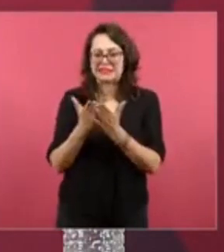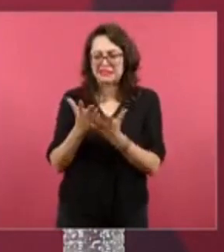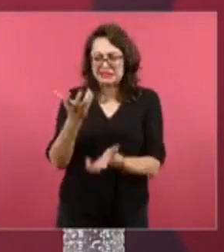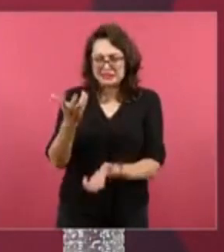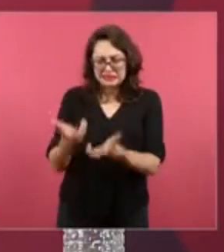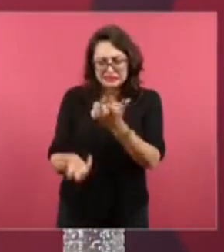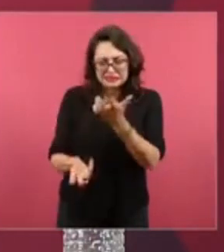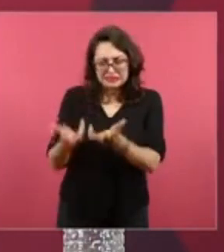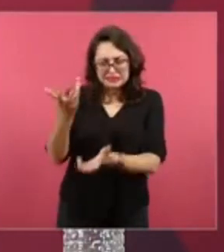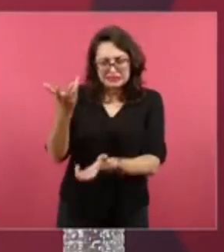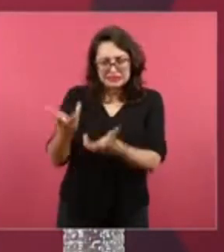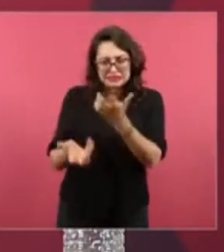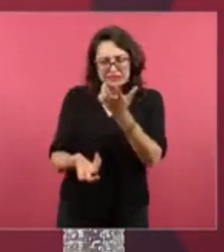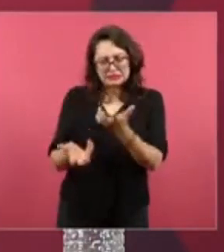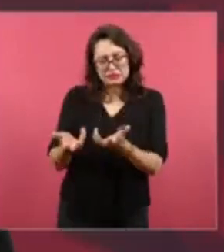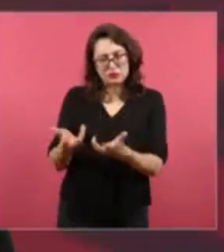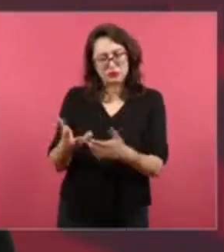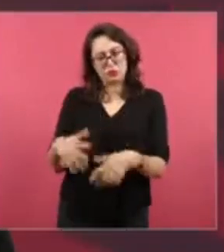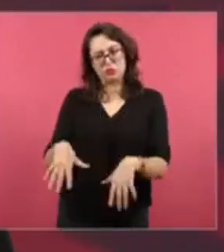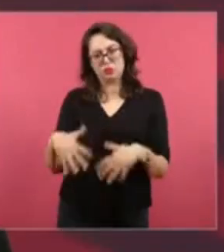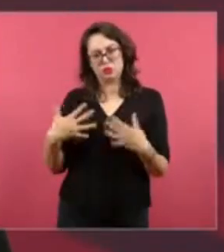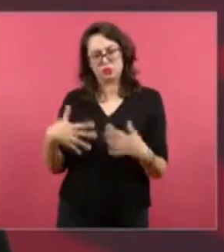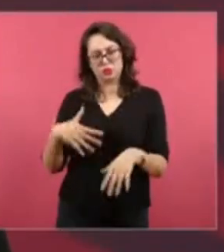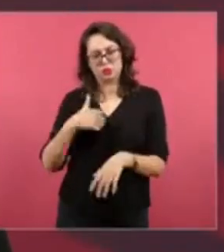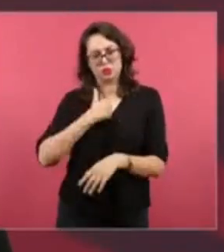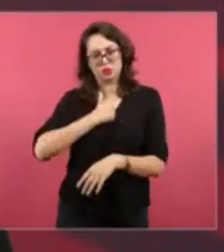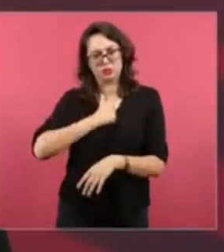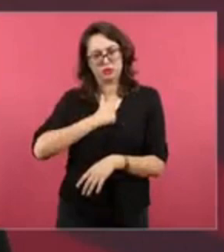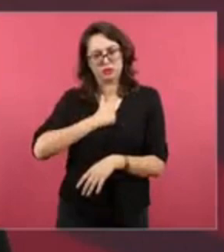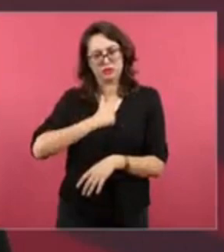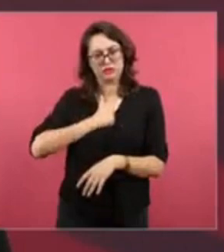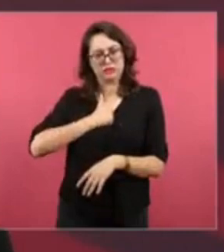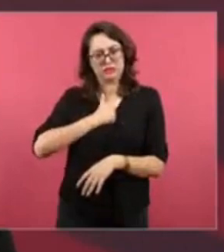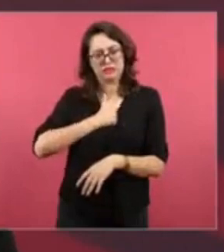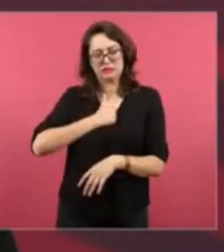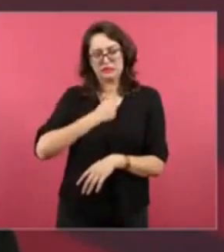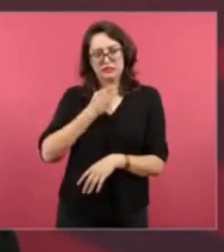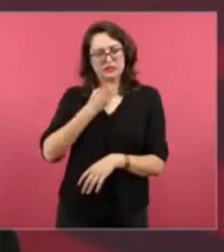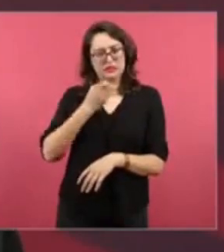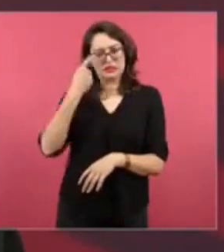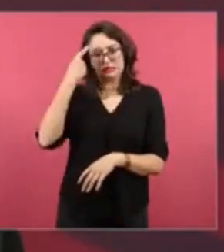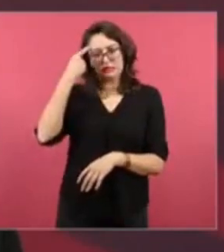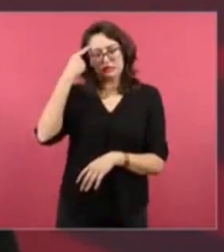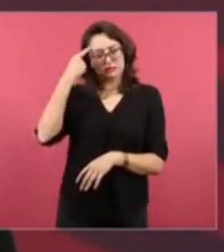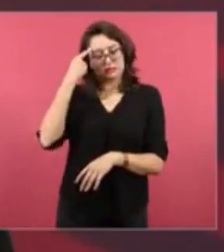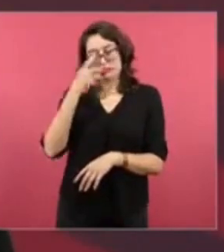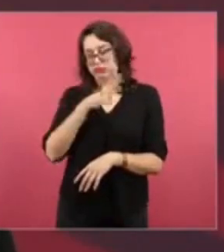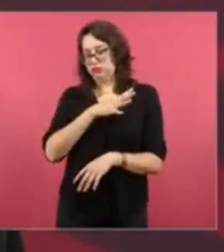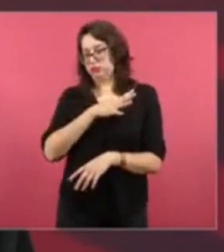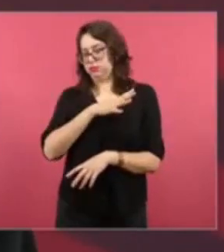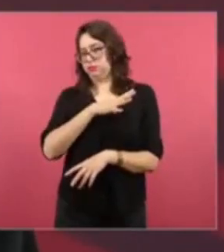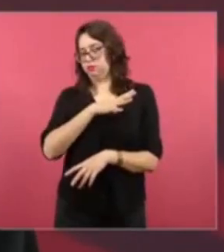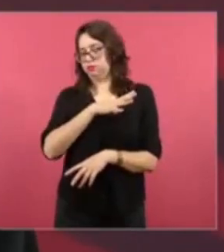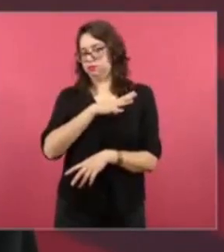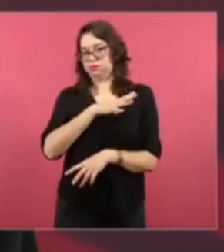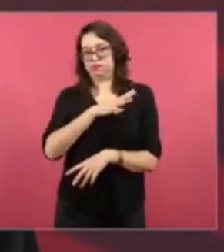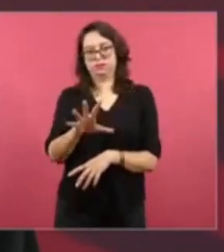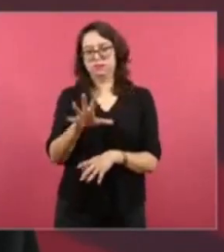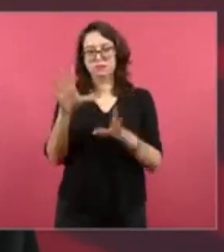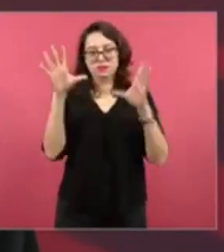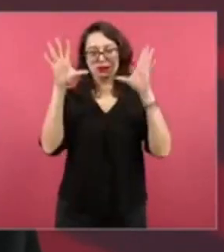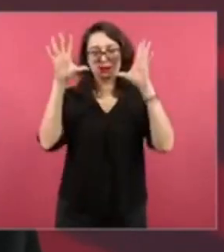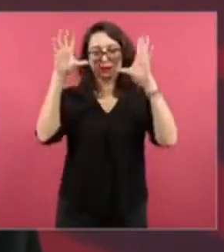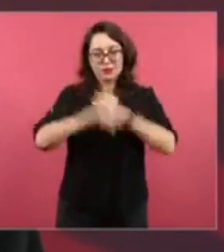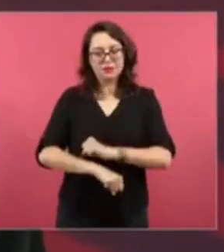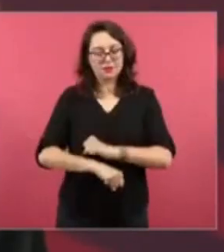libros. Simple y sencillamente no me cabe en la cabeza. Creo yo que esa